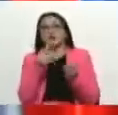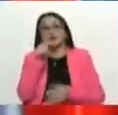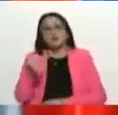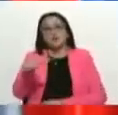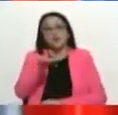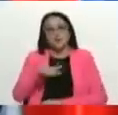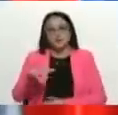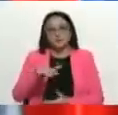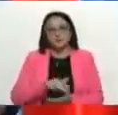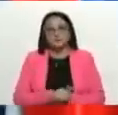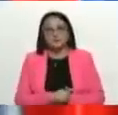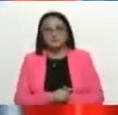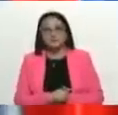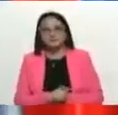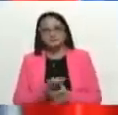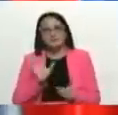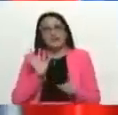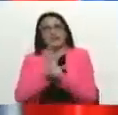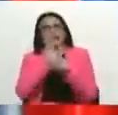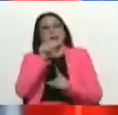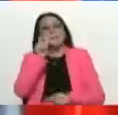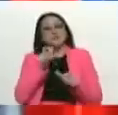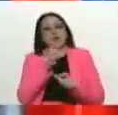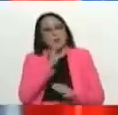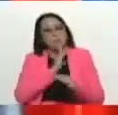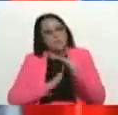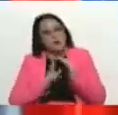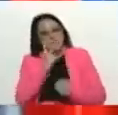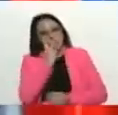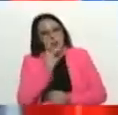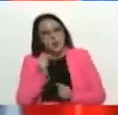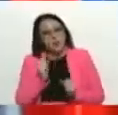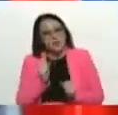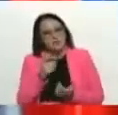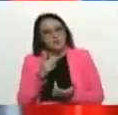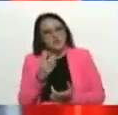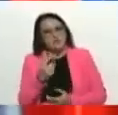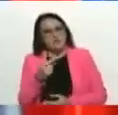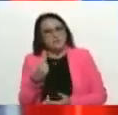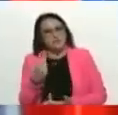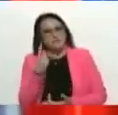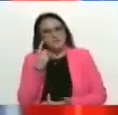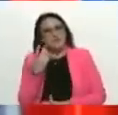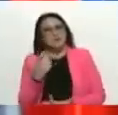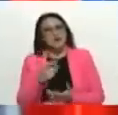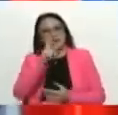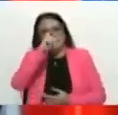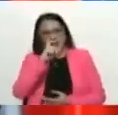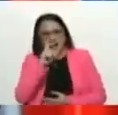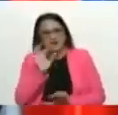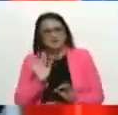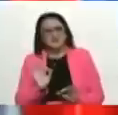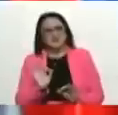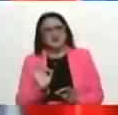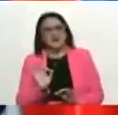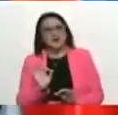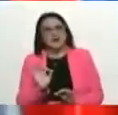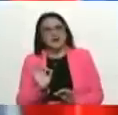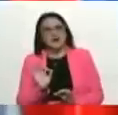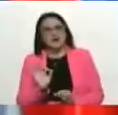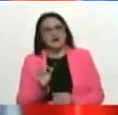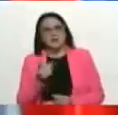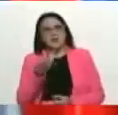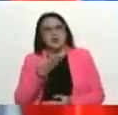pueblo, de ir a atacar a gente humilde por venganza de no ser el dueño